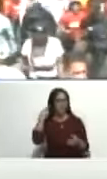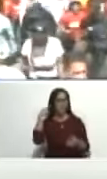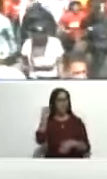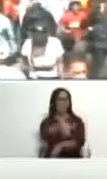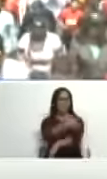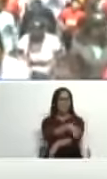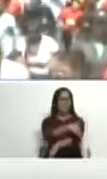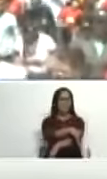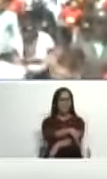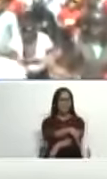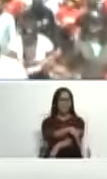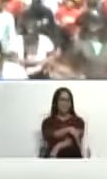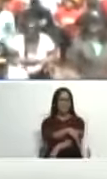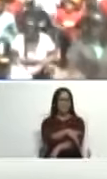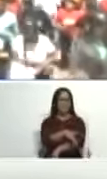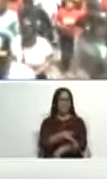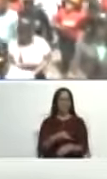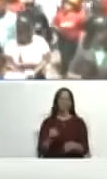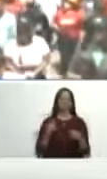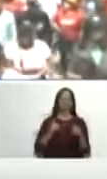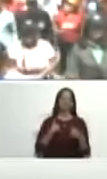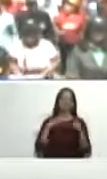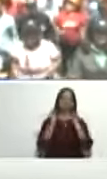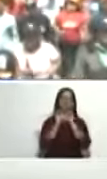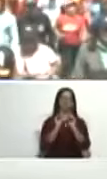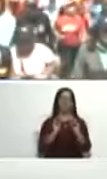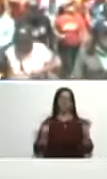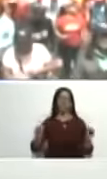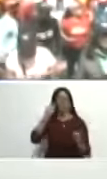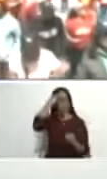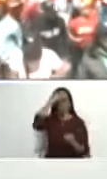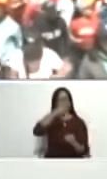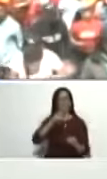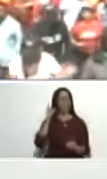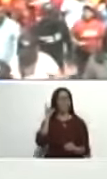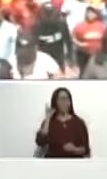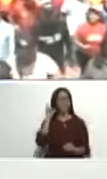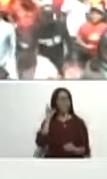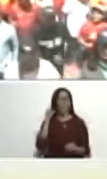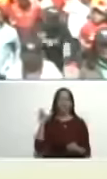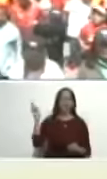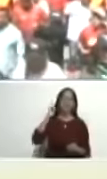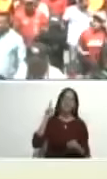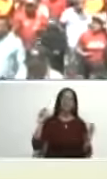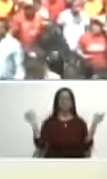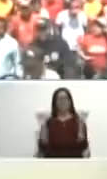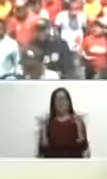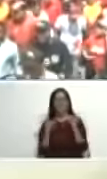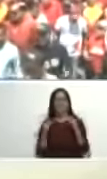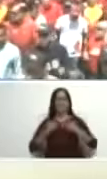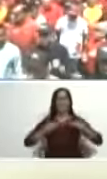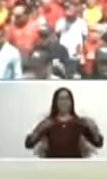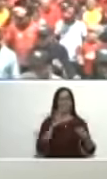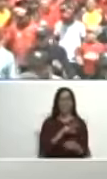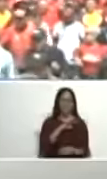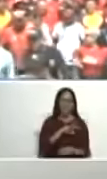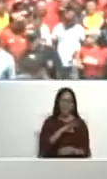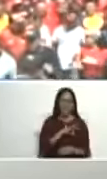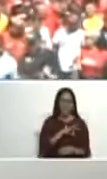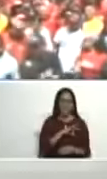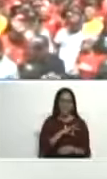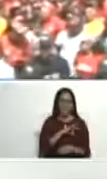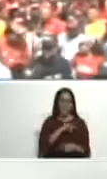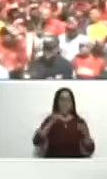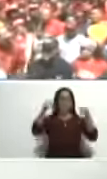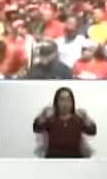calles. Yo llamo al pueblo que me está escuchando por radio, televisión, redes sociales.